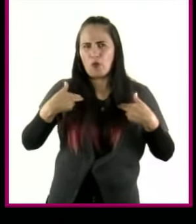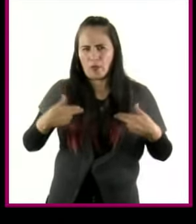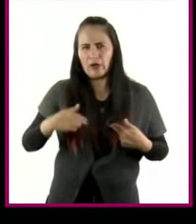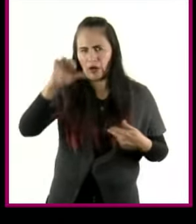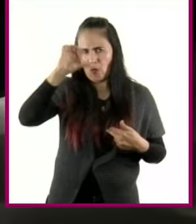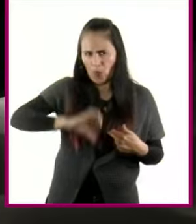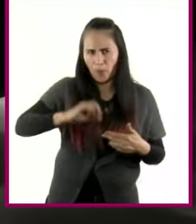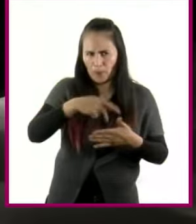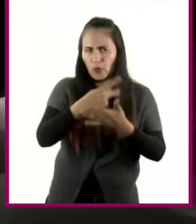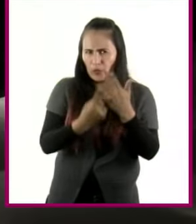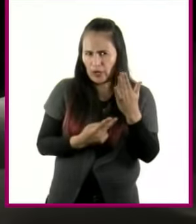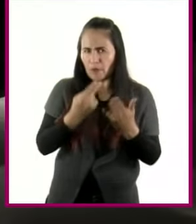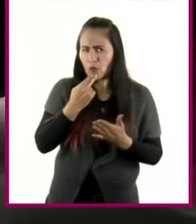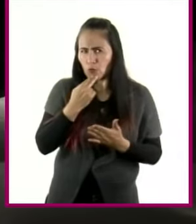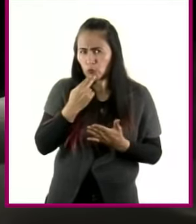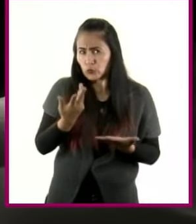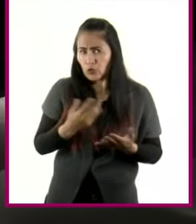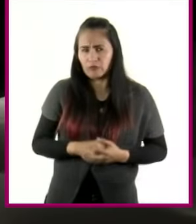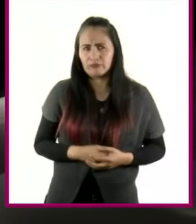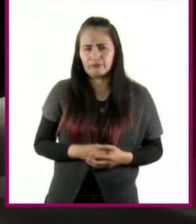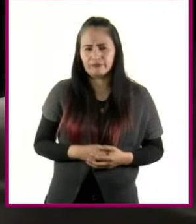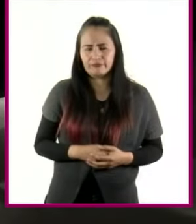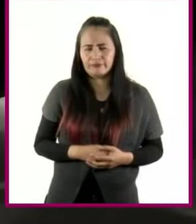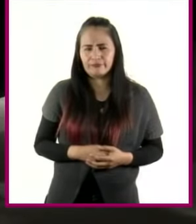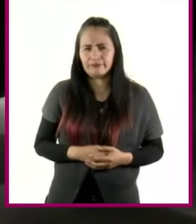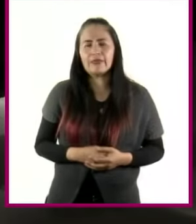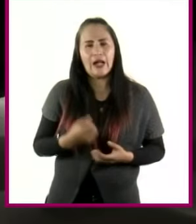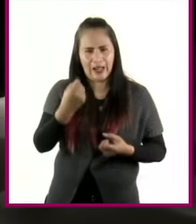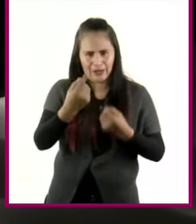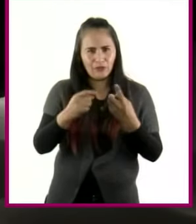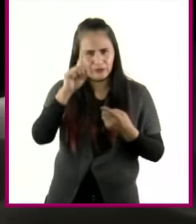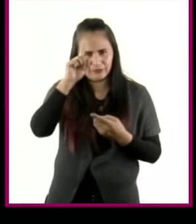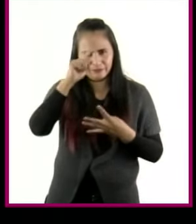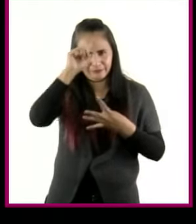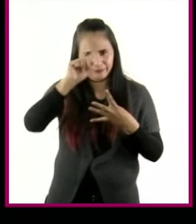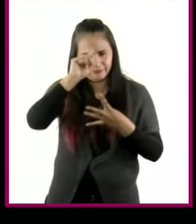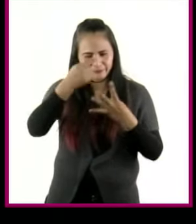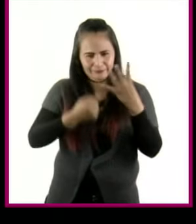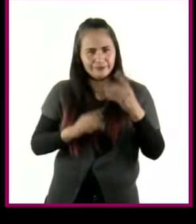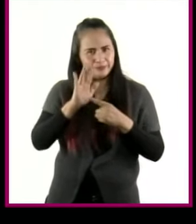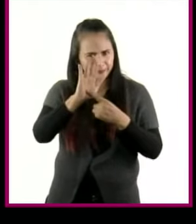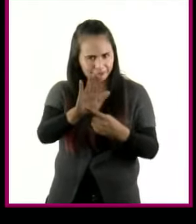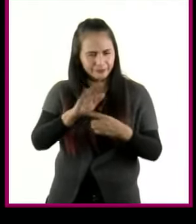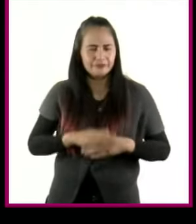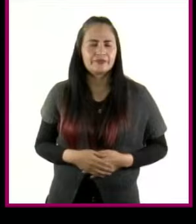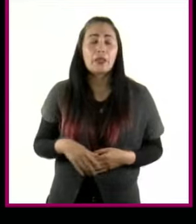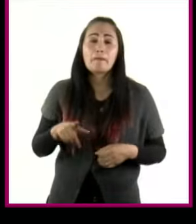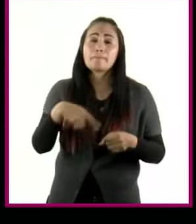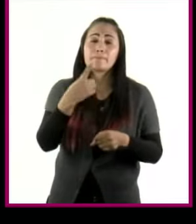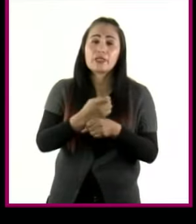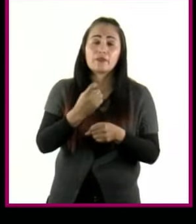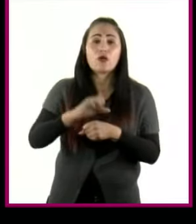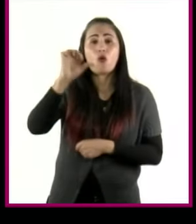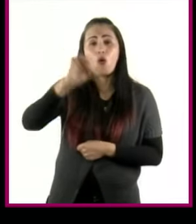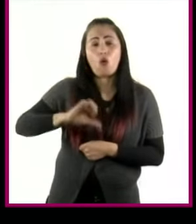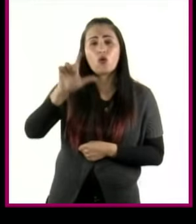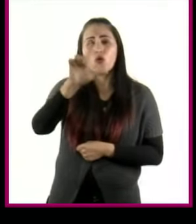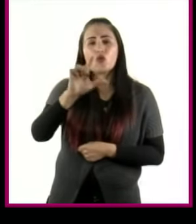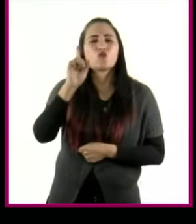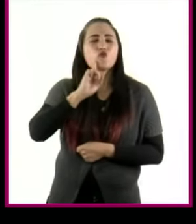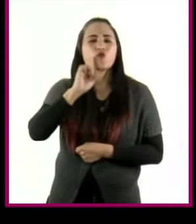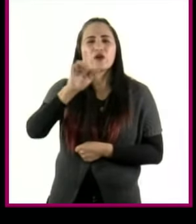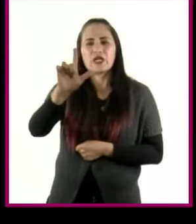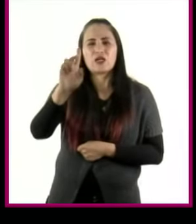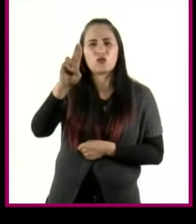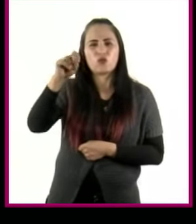de hoy? Compartimos con ustedes algunas de ellas. En primer lugar, hoy Luna se ha preguntado si todos